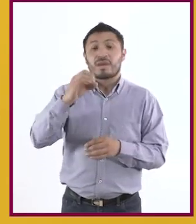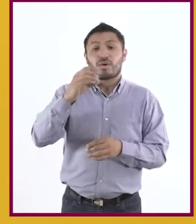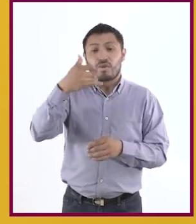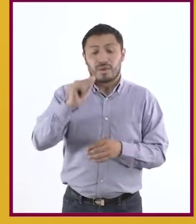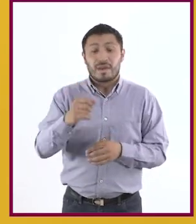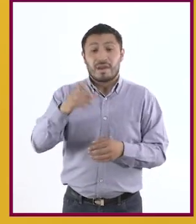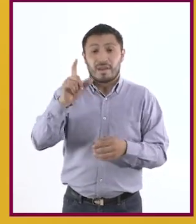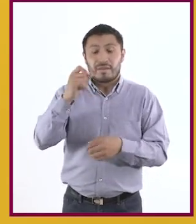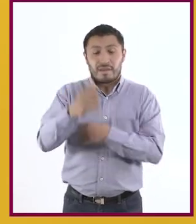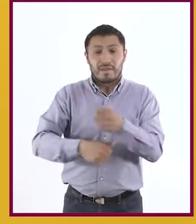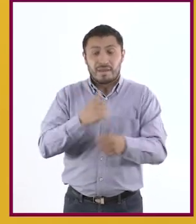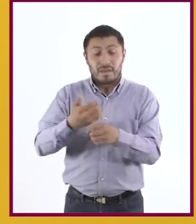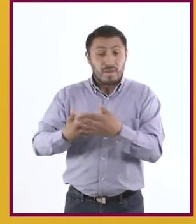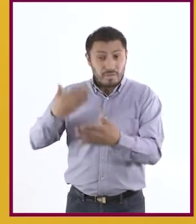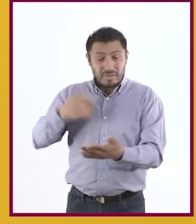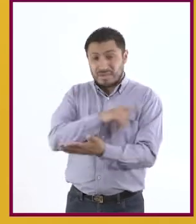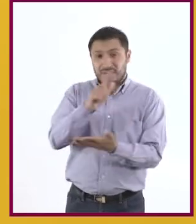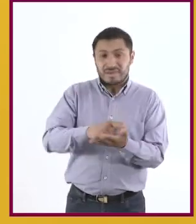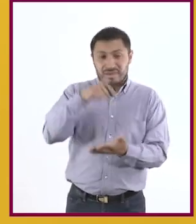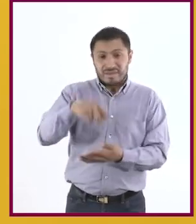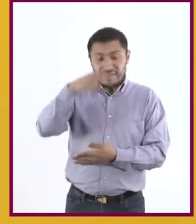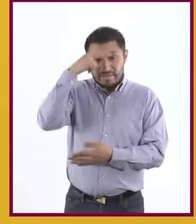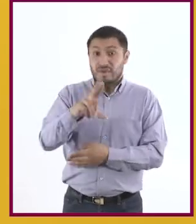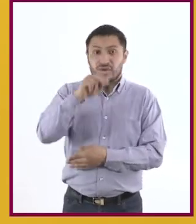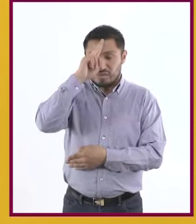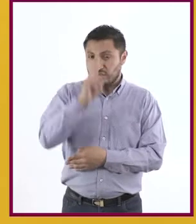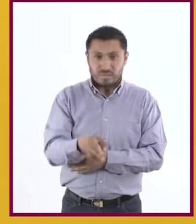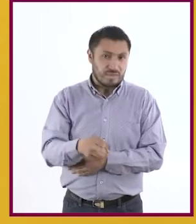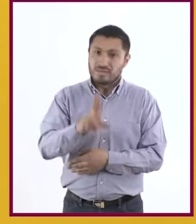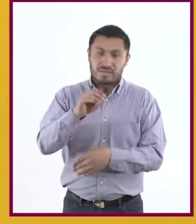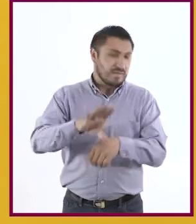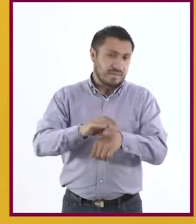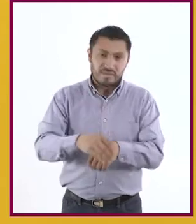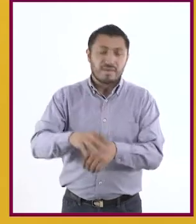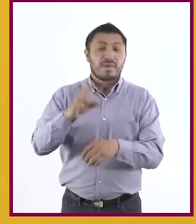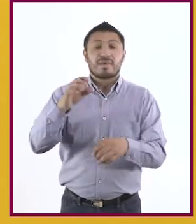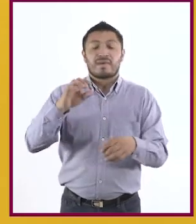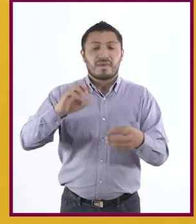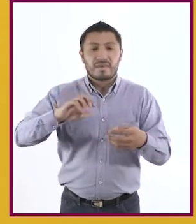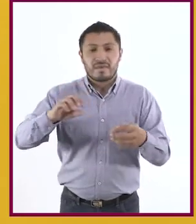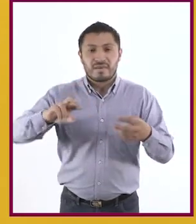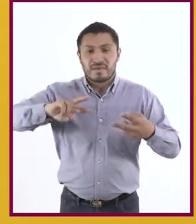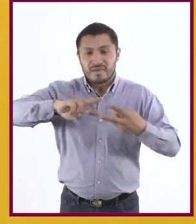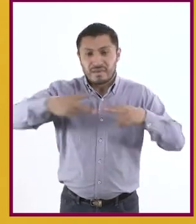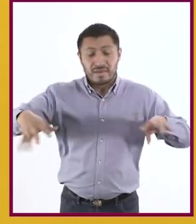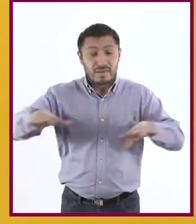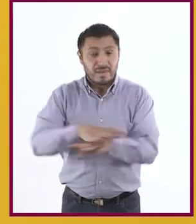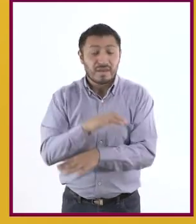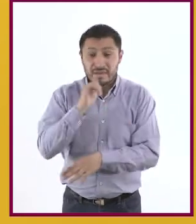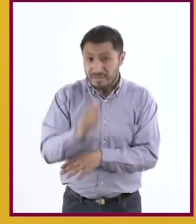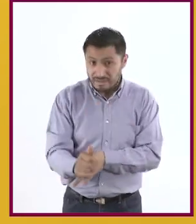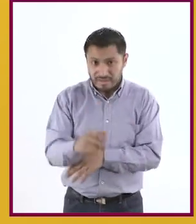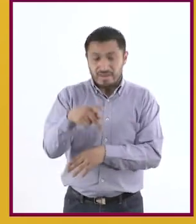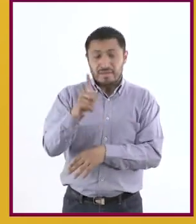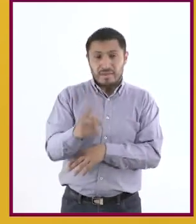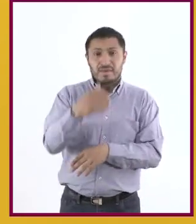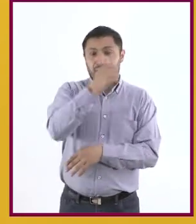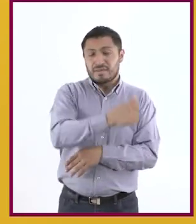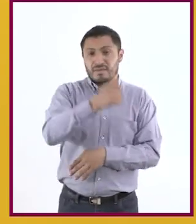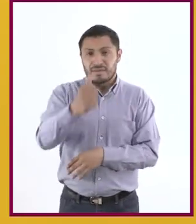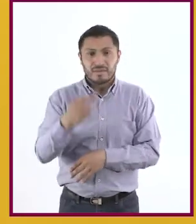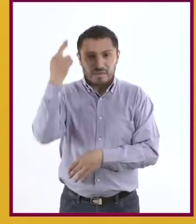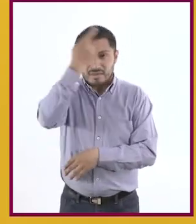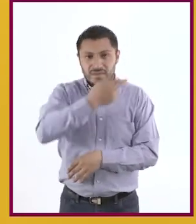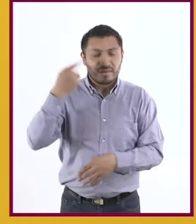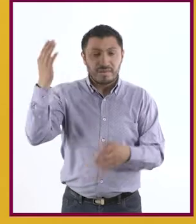20 años. Las leyes en México no prohíben ni permiten el uso de especies modificadas genéticamente y cada caso se analiza